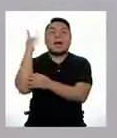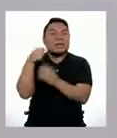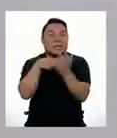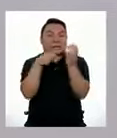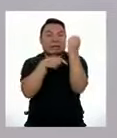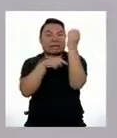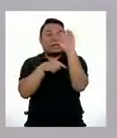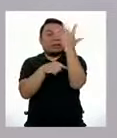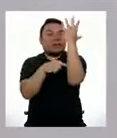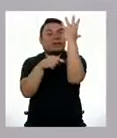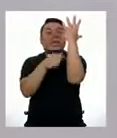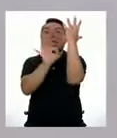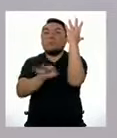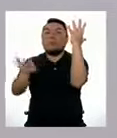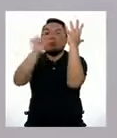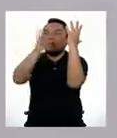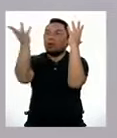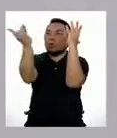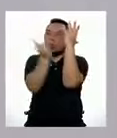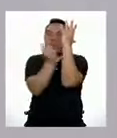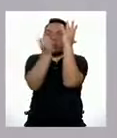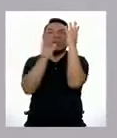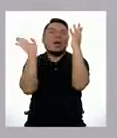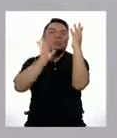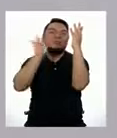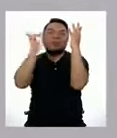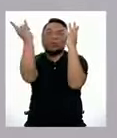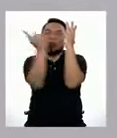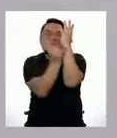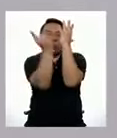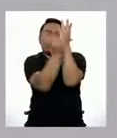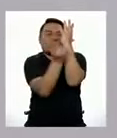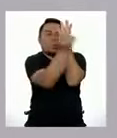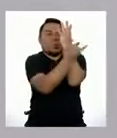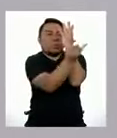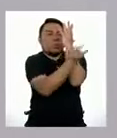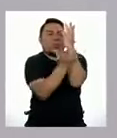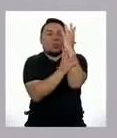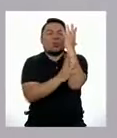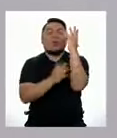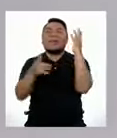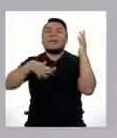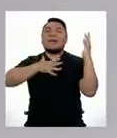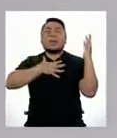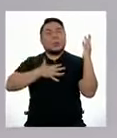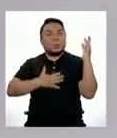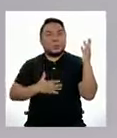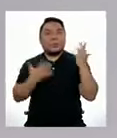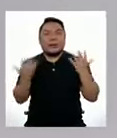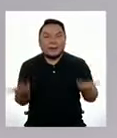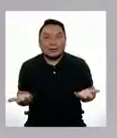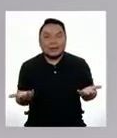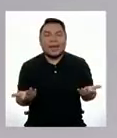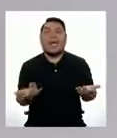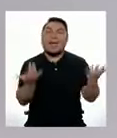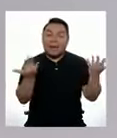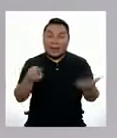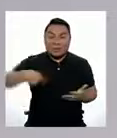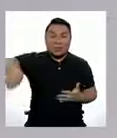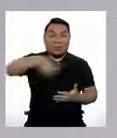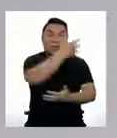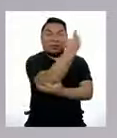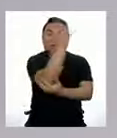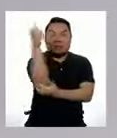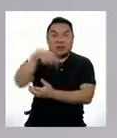verdes, porque ayudan a protegernos de los gases contaminantes y excesivos del efecto invernadero. En el Perú, las áreas de